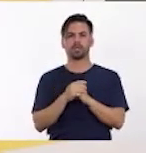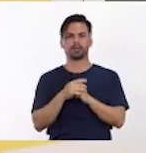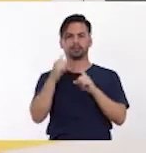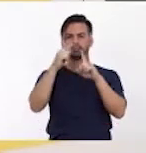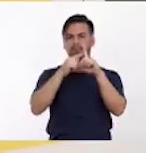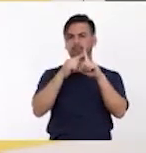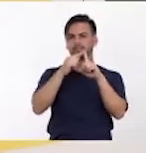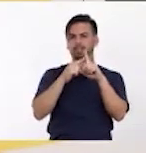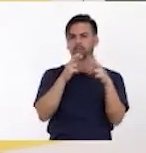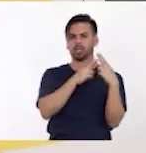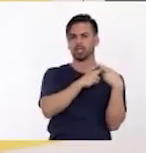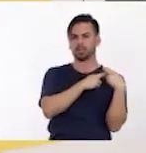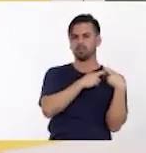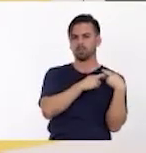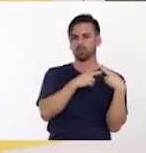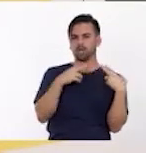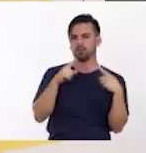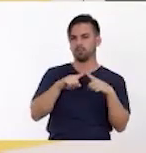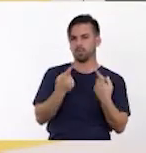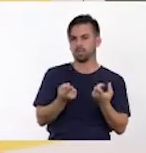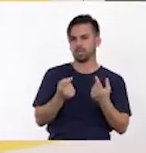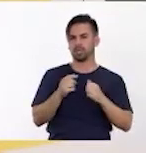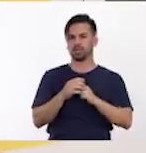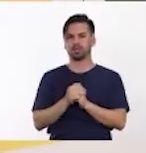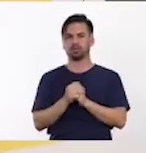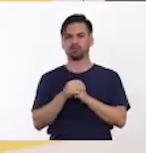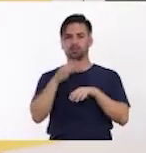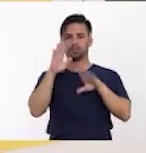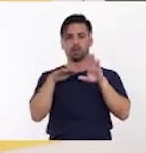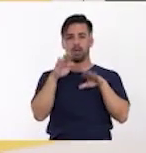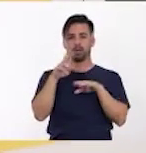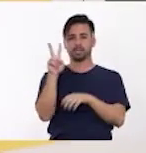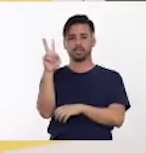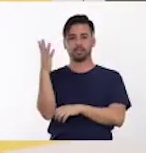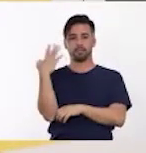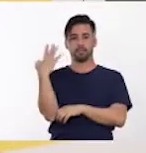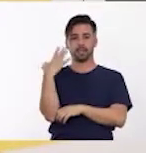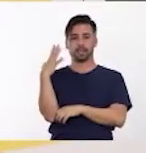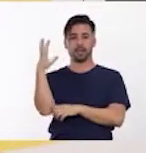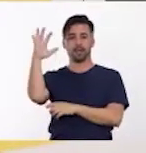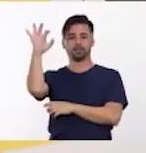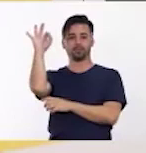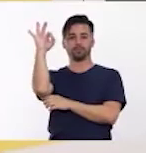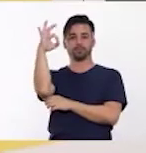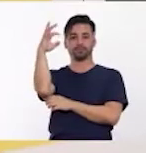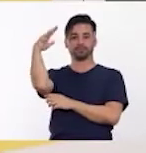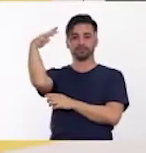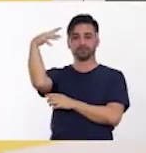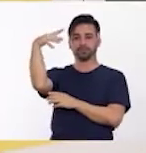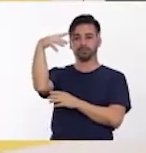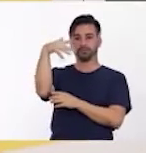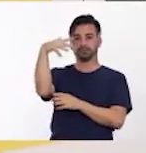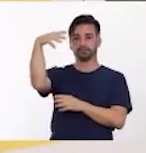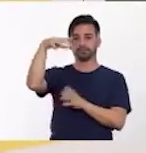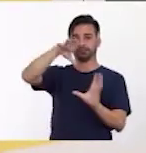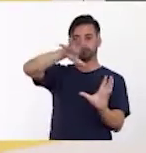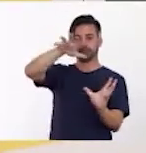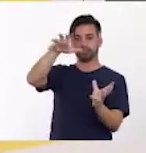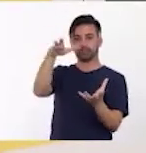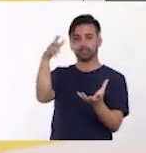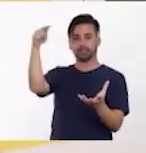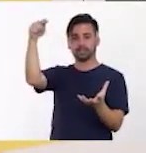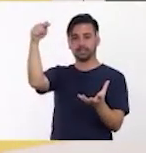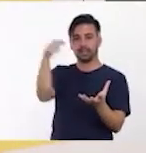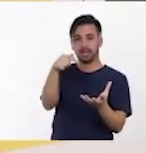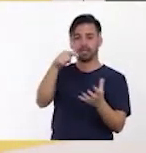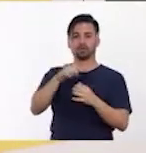dos manifestaciones. Una cuando los rayos solares inciden directamente, que es en verano. Otra cuando los rayos solares no inciden menos